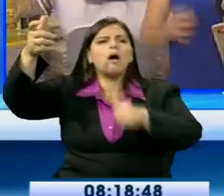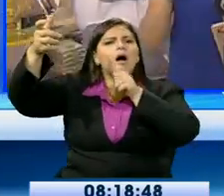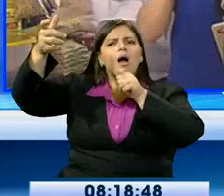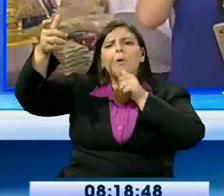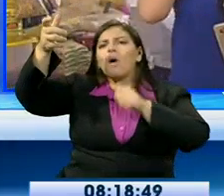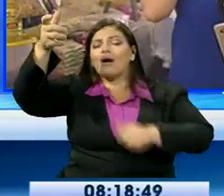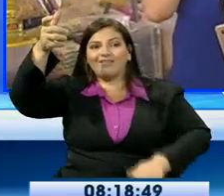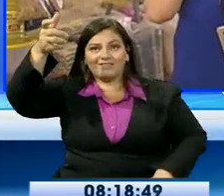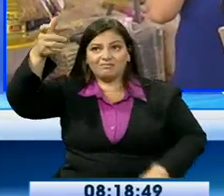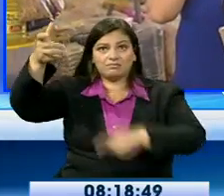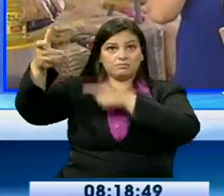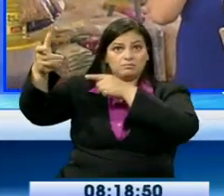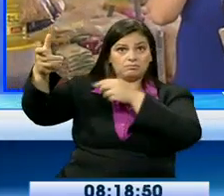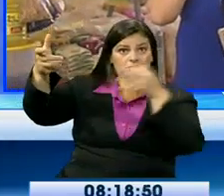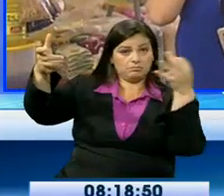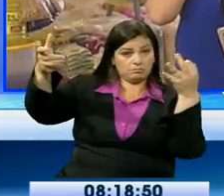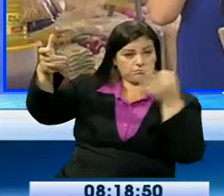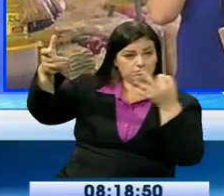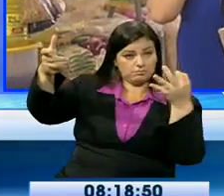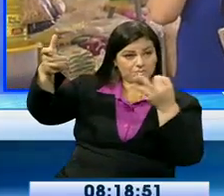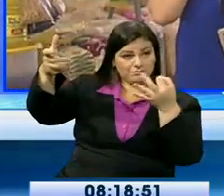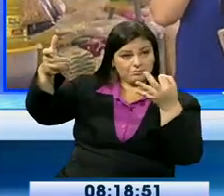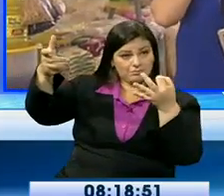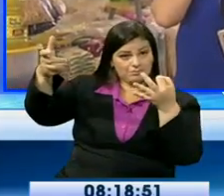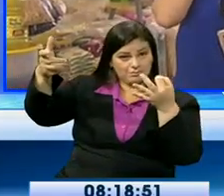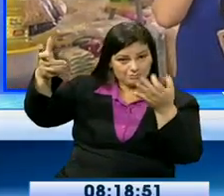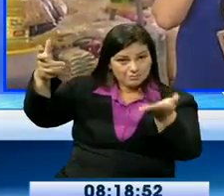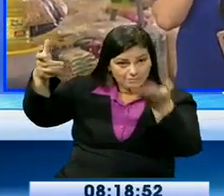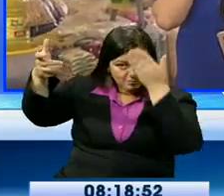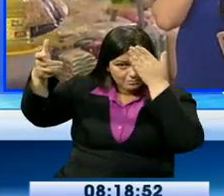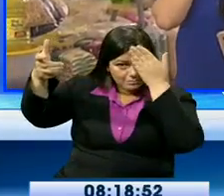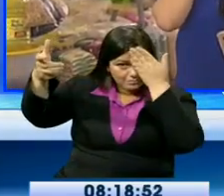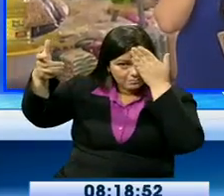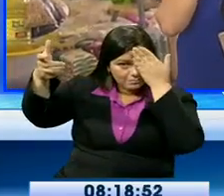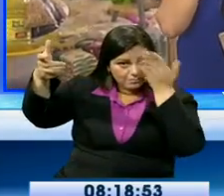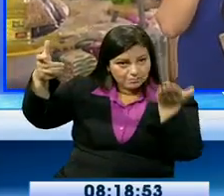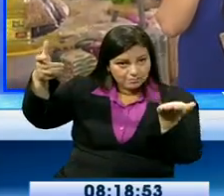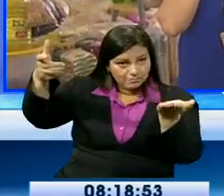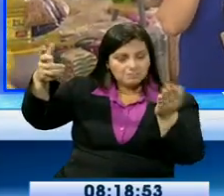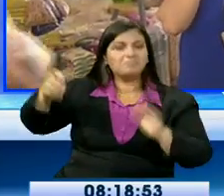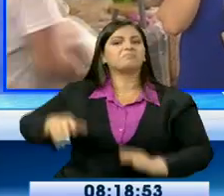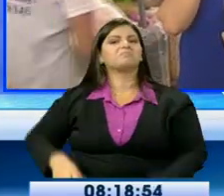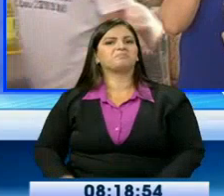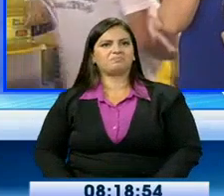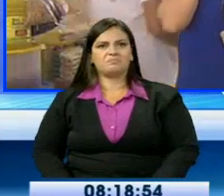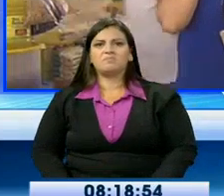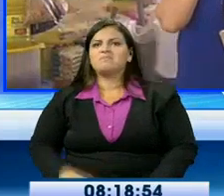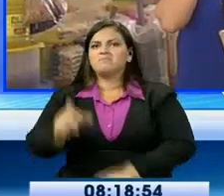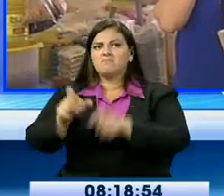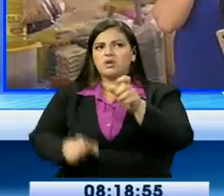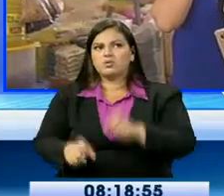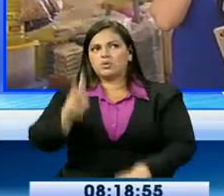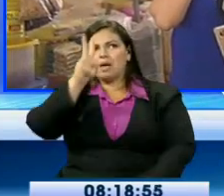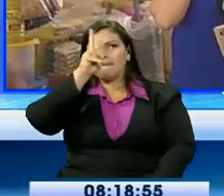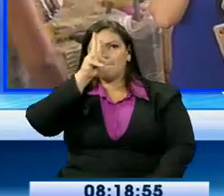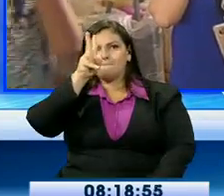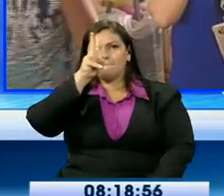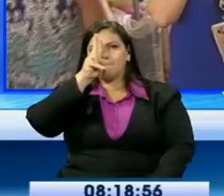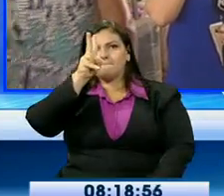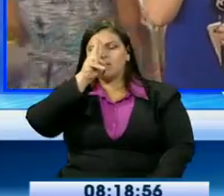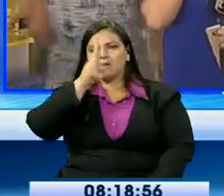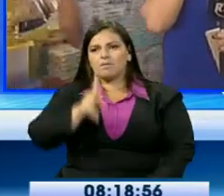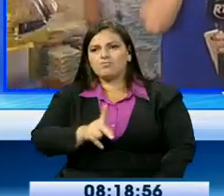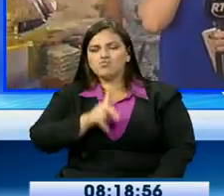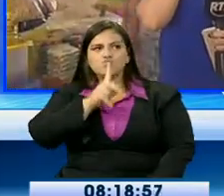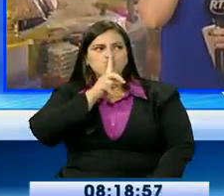están vendiendo en la calle estos vendedores ambulantes? Conozco de un tema por ahí que las llenan en un parque. El otro tema